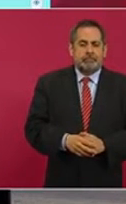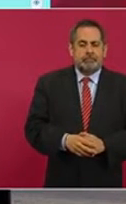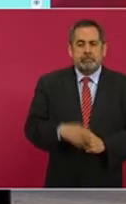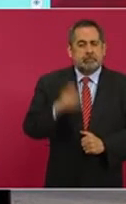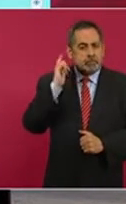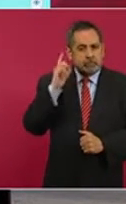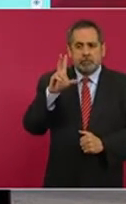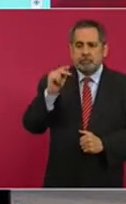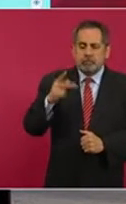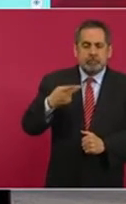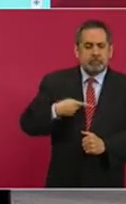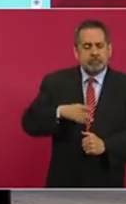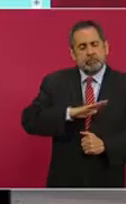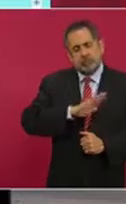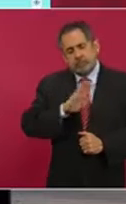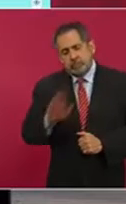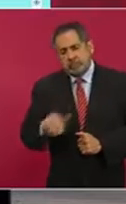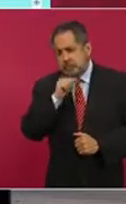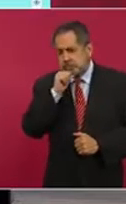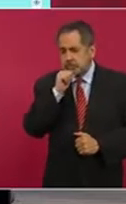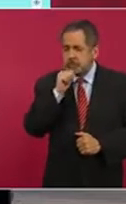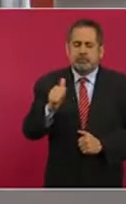humanas,